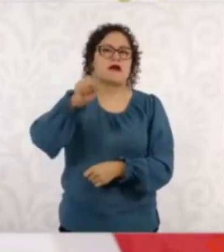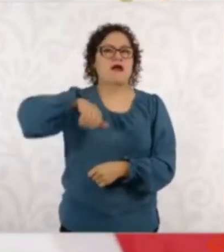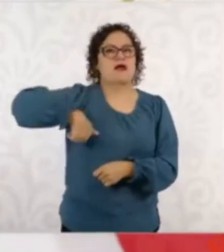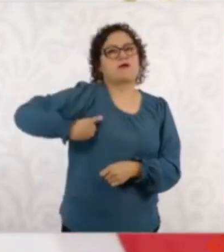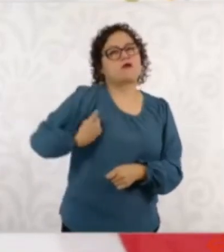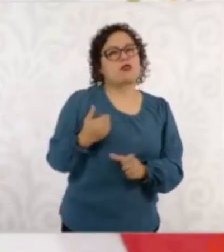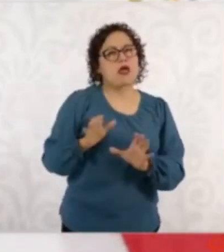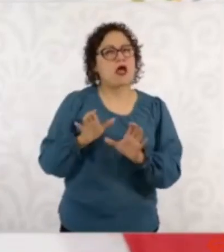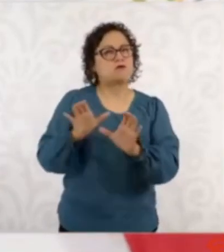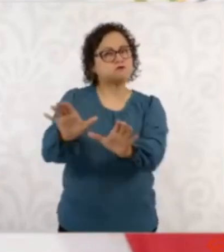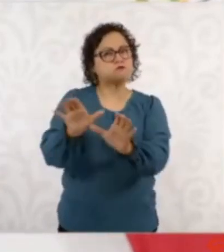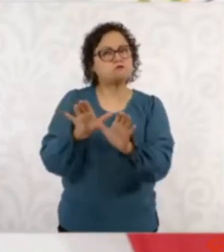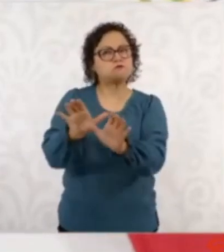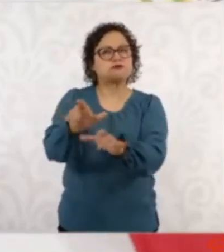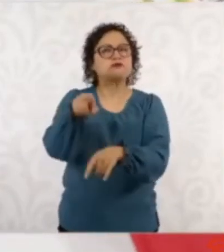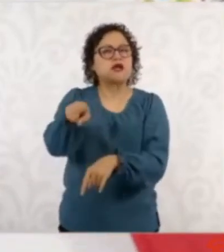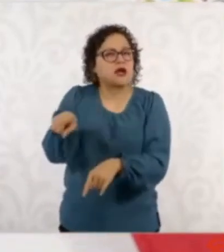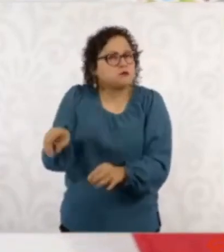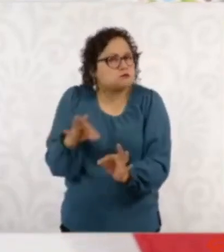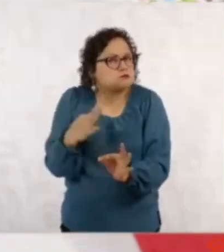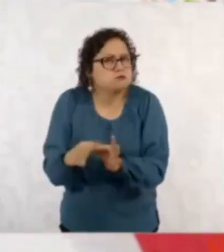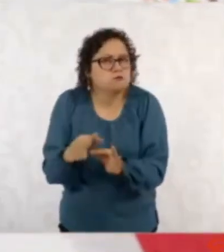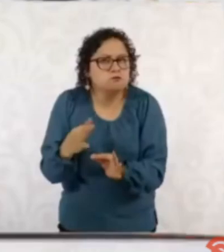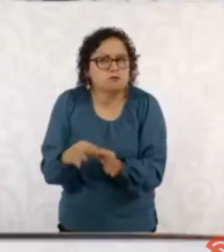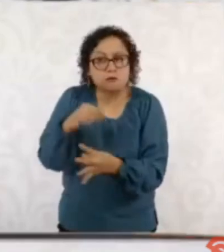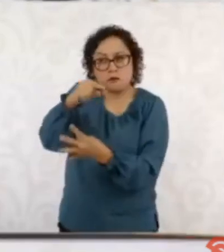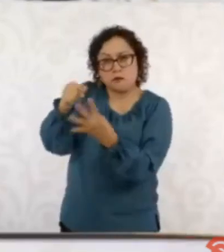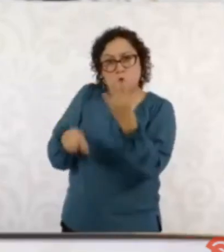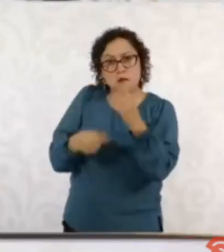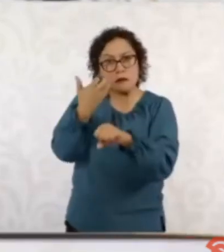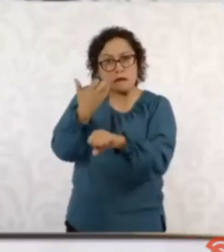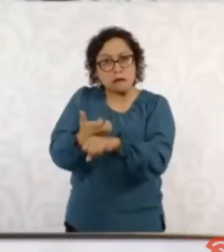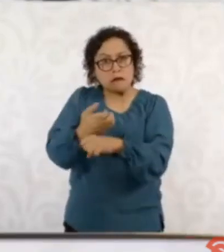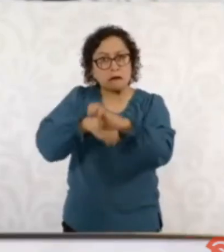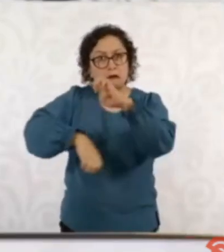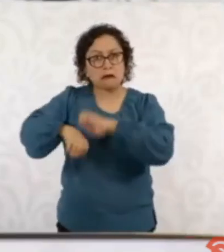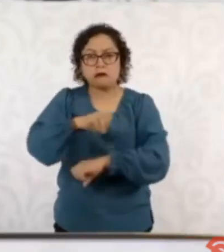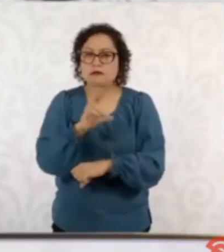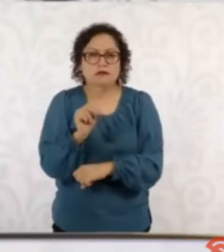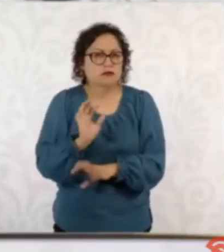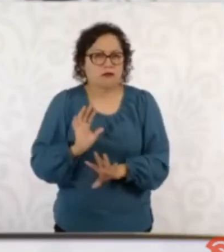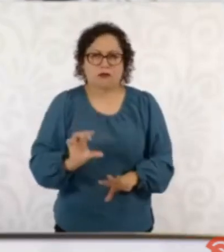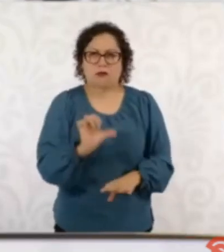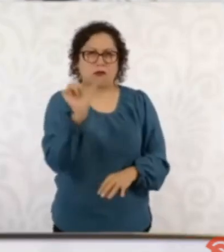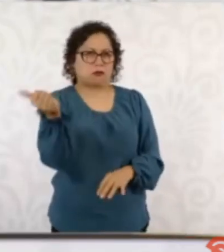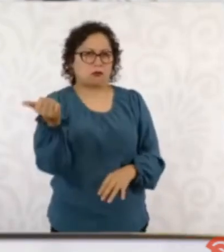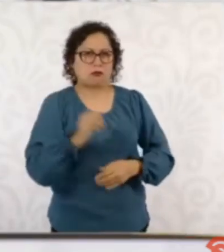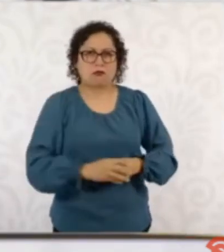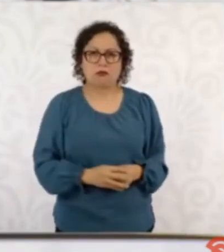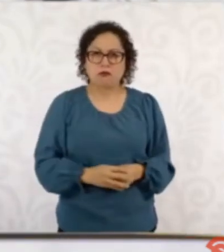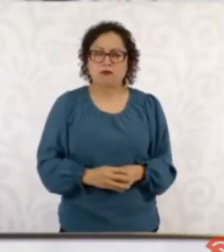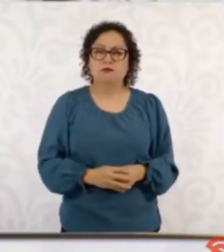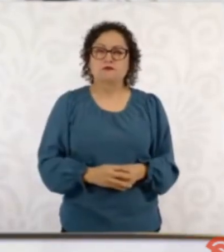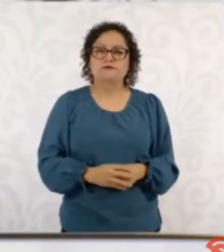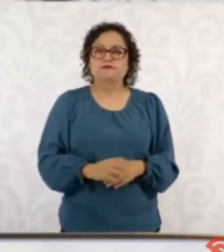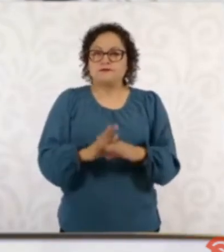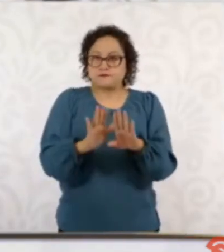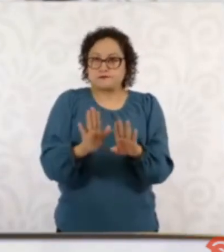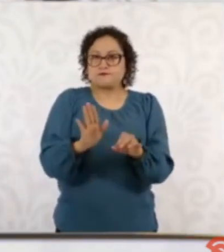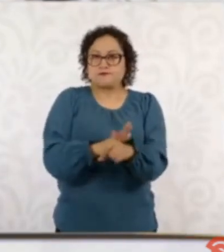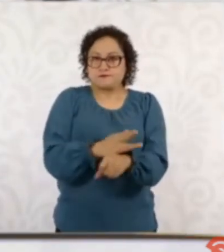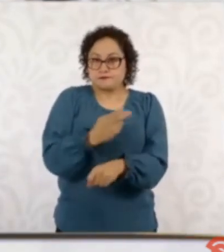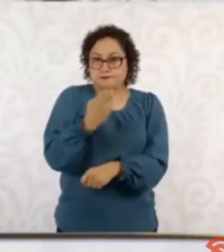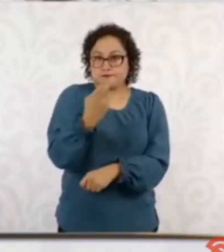están funcionando adecuadamente. Entonces, por eso decimos que el anular el